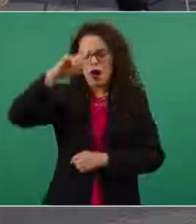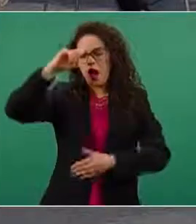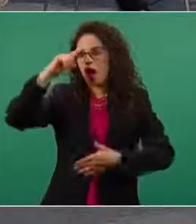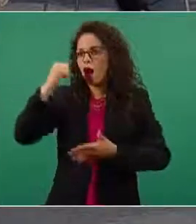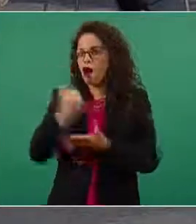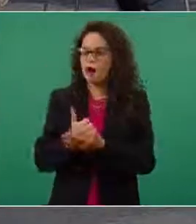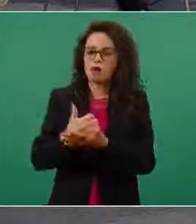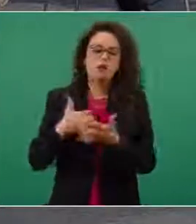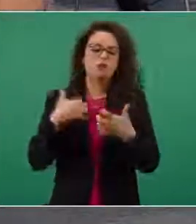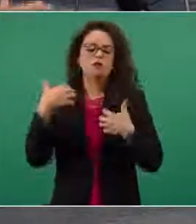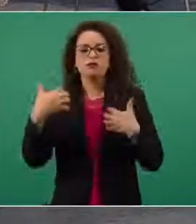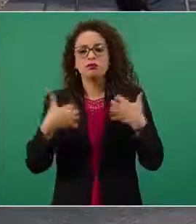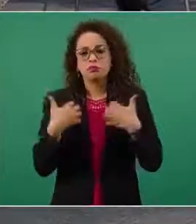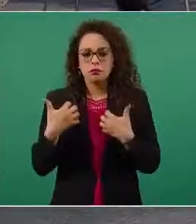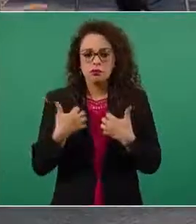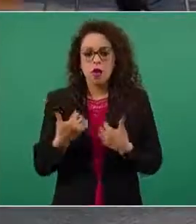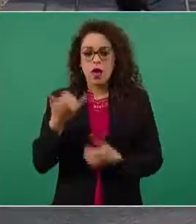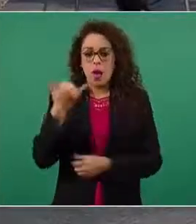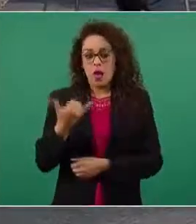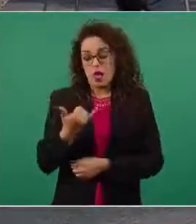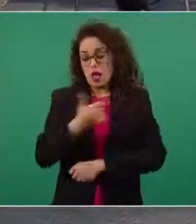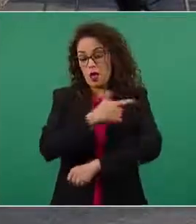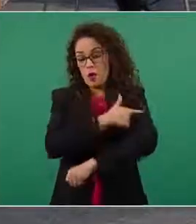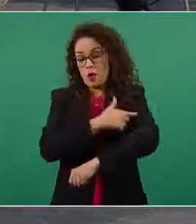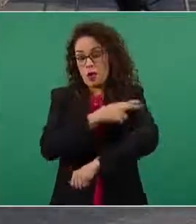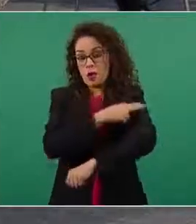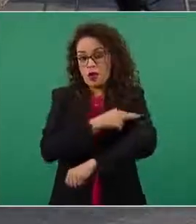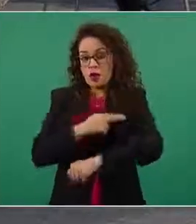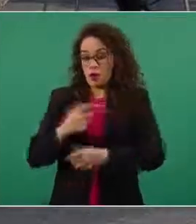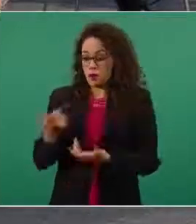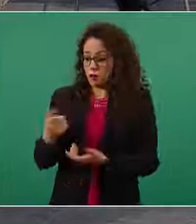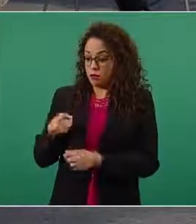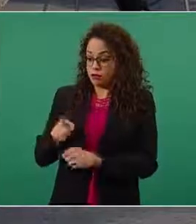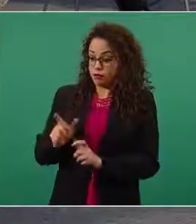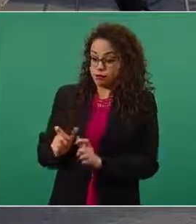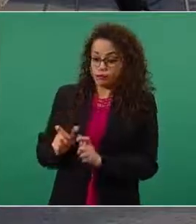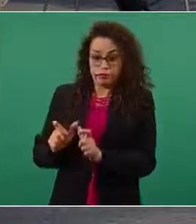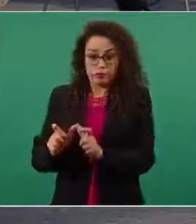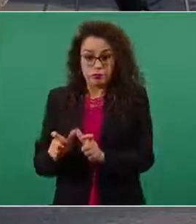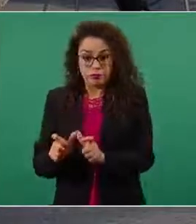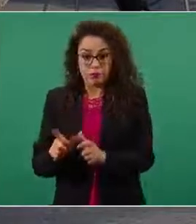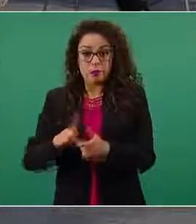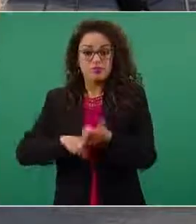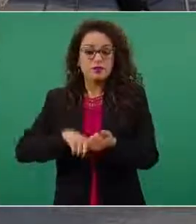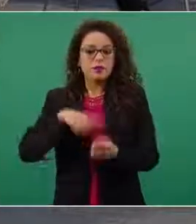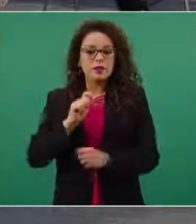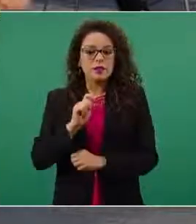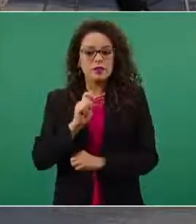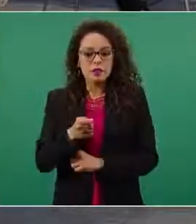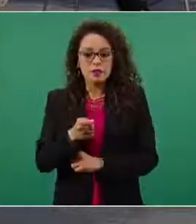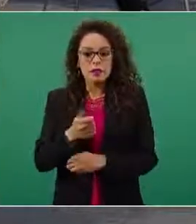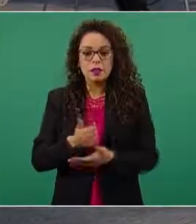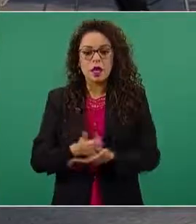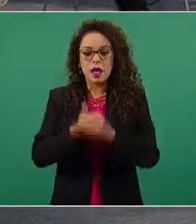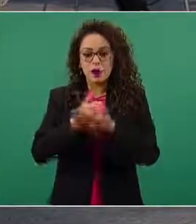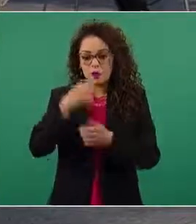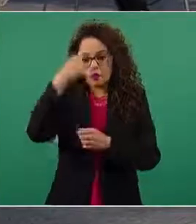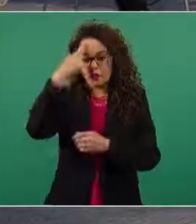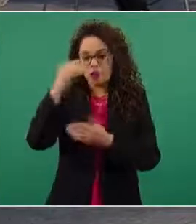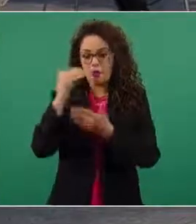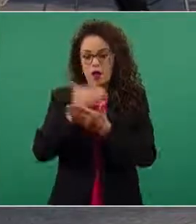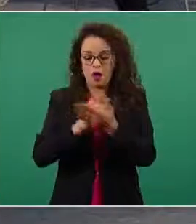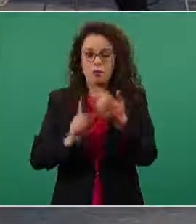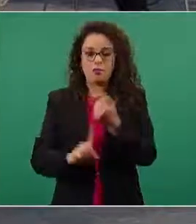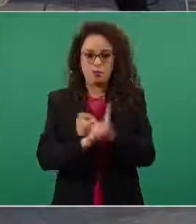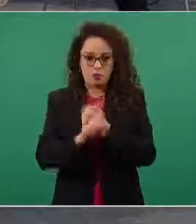la intervención de la Guardia Nacional es también una cuestión de mediación, porque cuando está ahí la Guardia